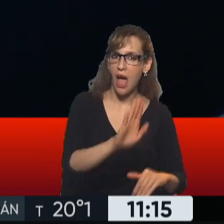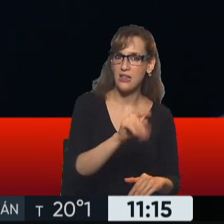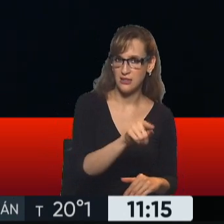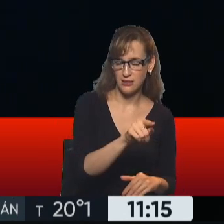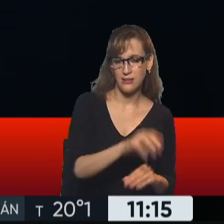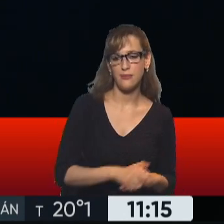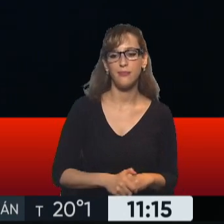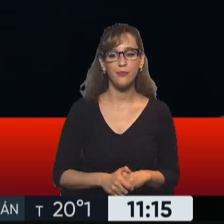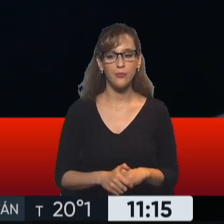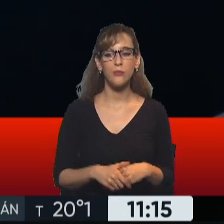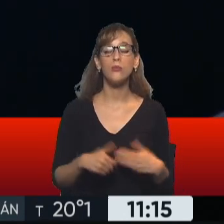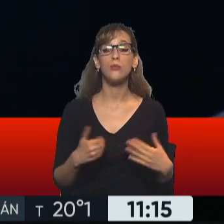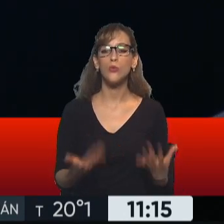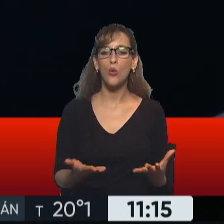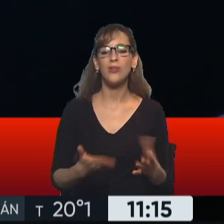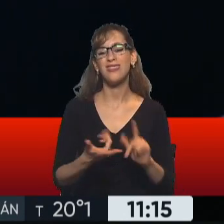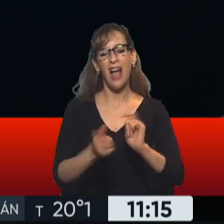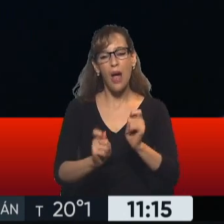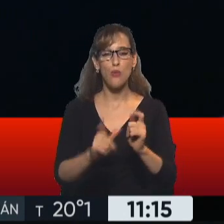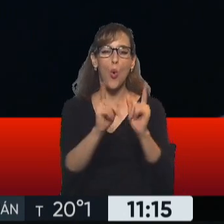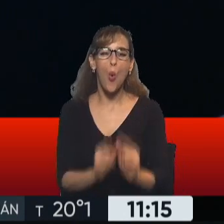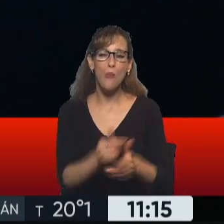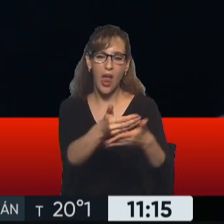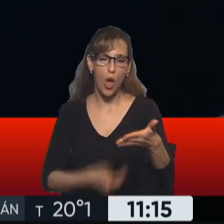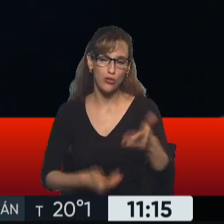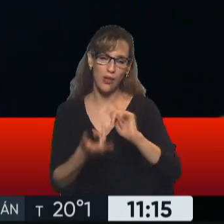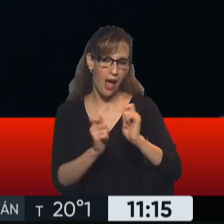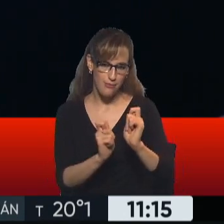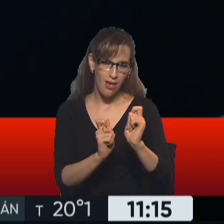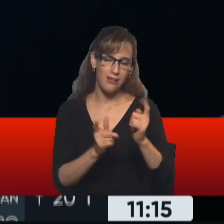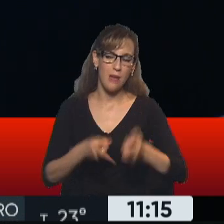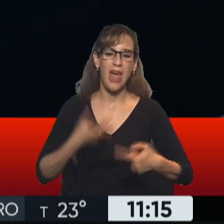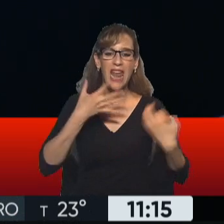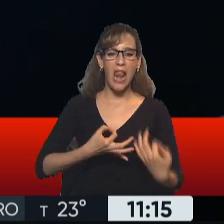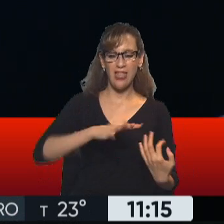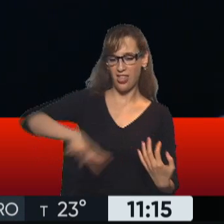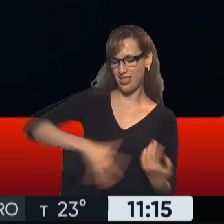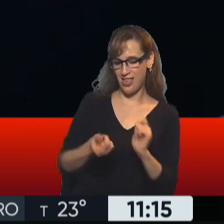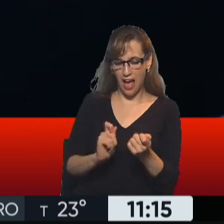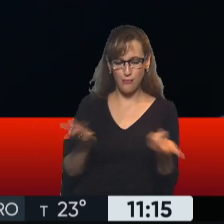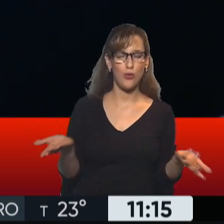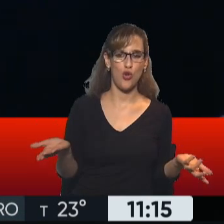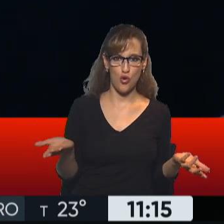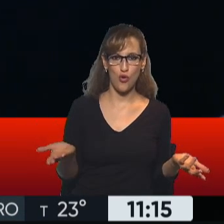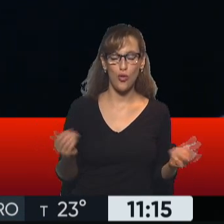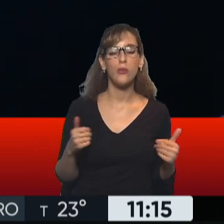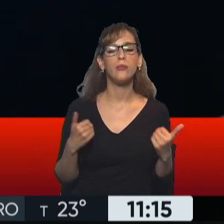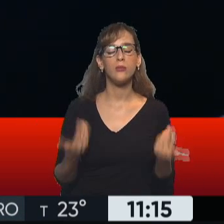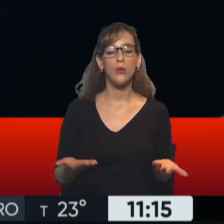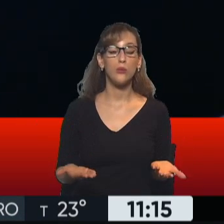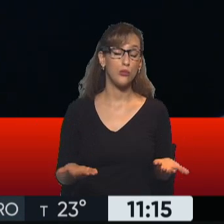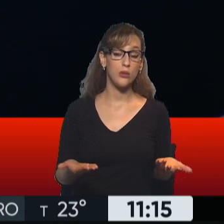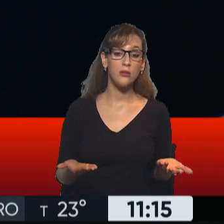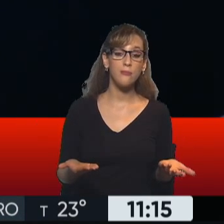septiembre. Entonces, toda la nominalidad cambió y la realidad también cambió. Eso implicó que ya de por